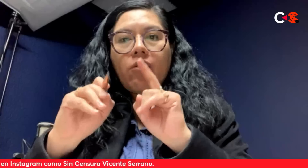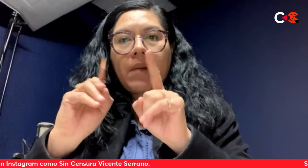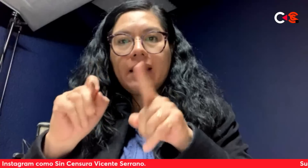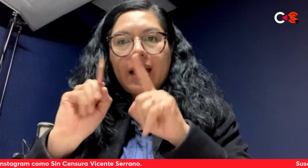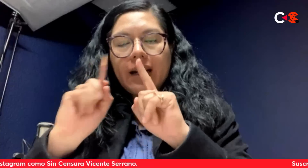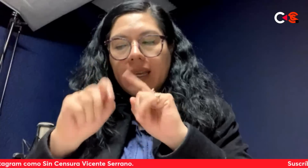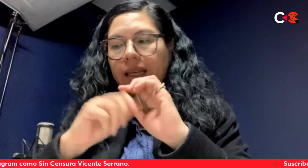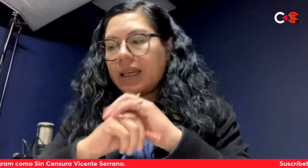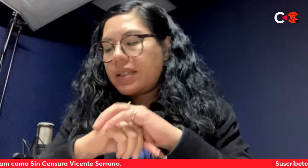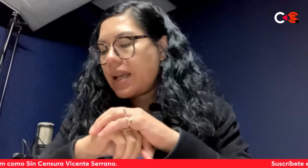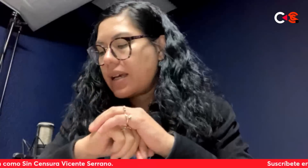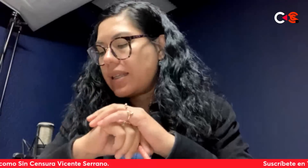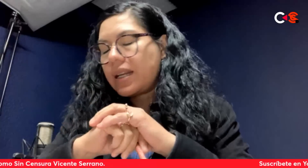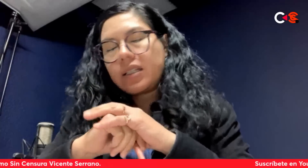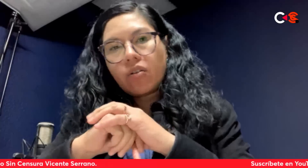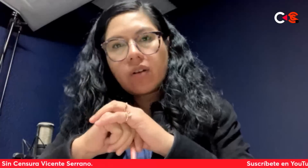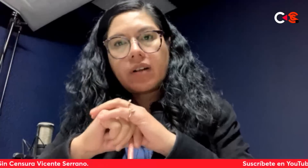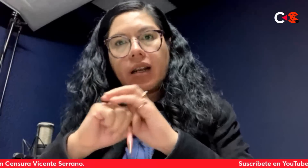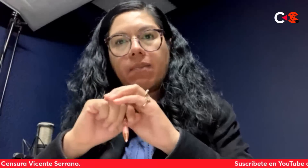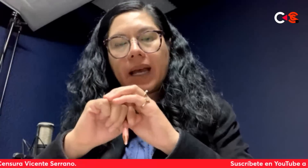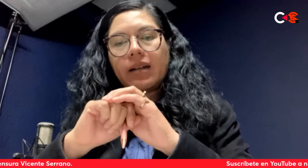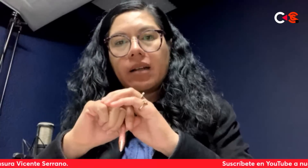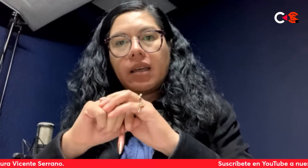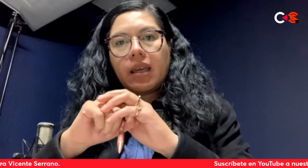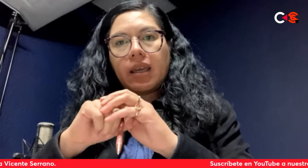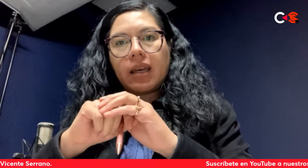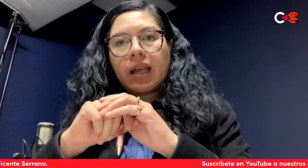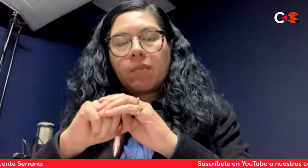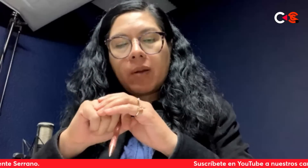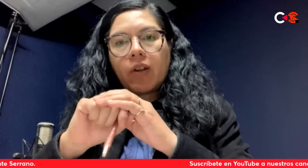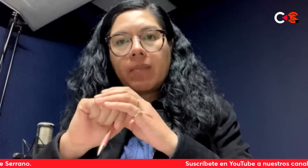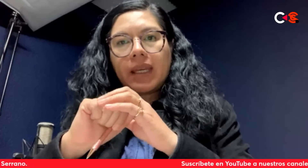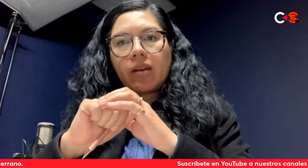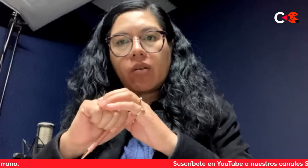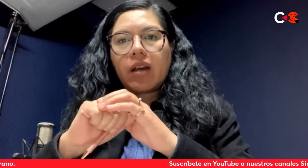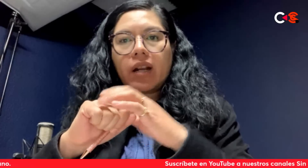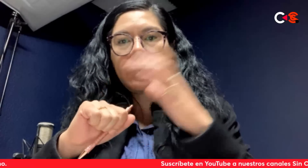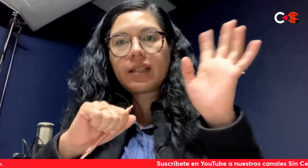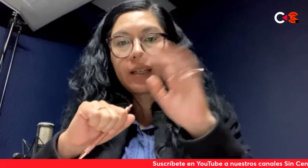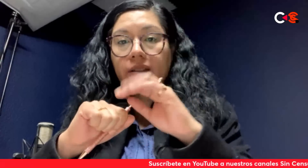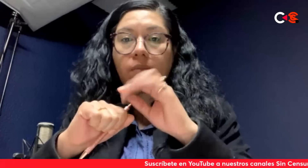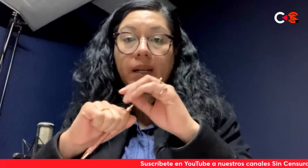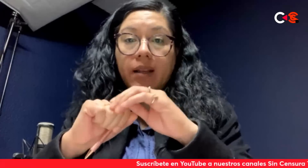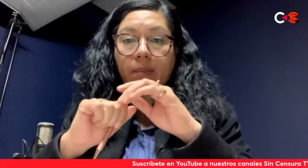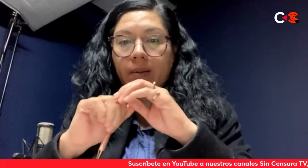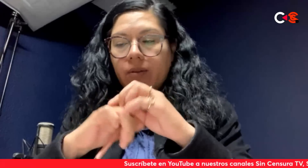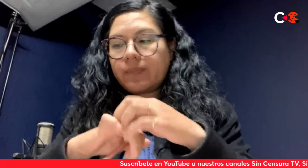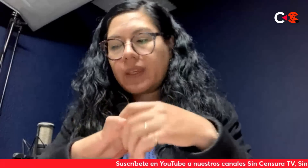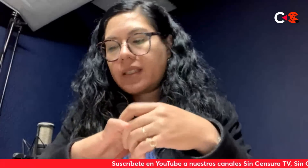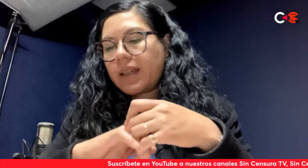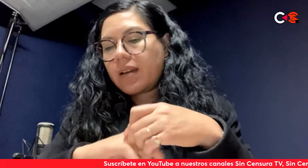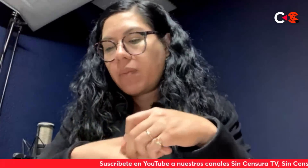para convalidar esta traición del PAN al pueblo de México, que ahora dicen que son parte del